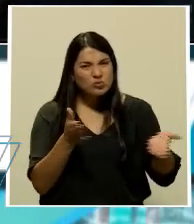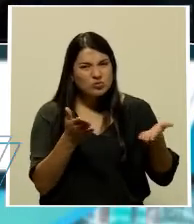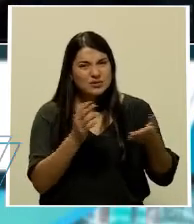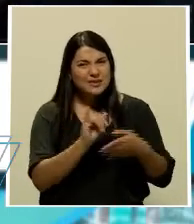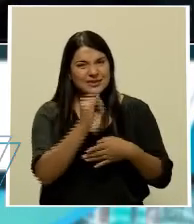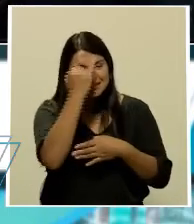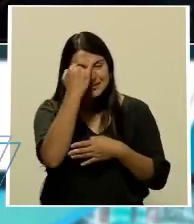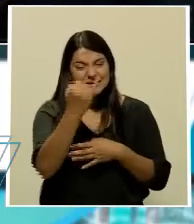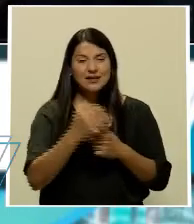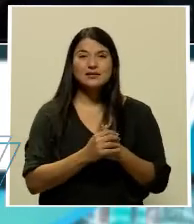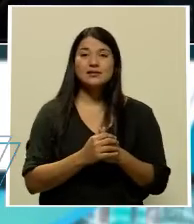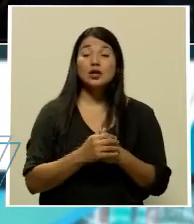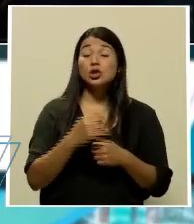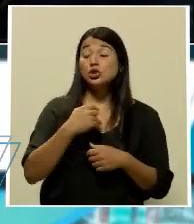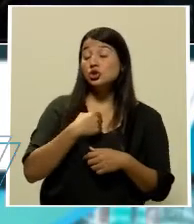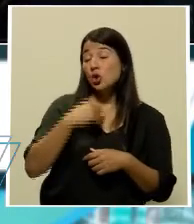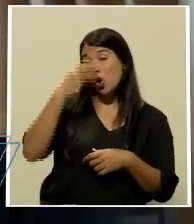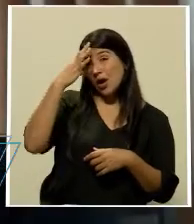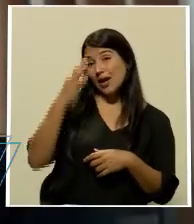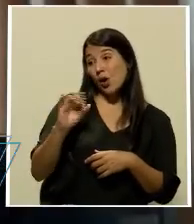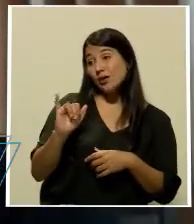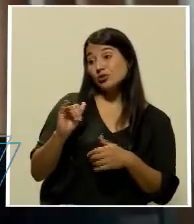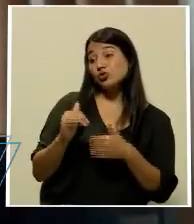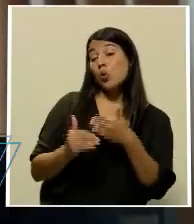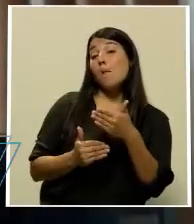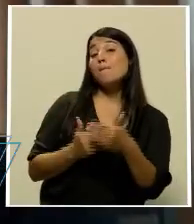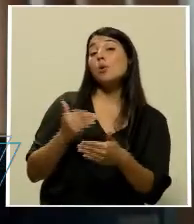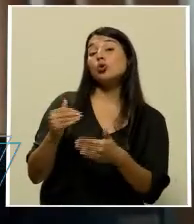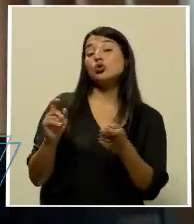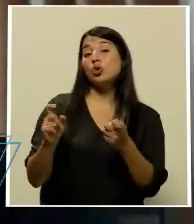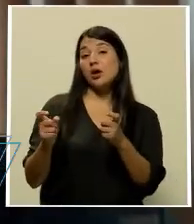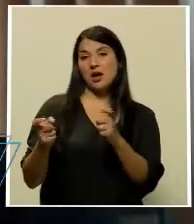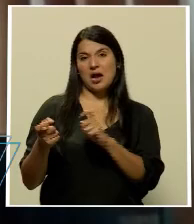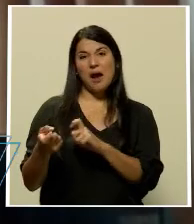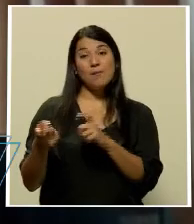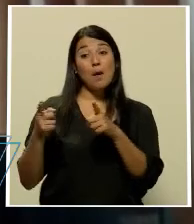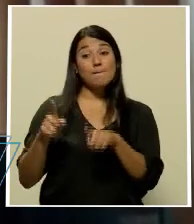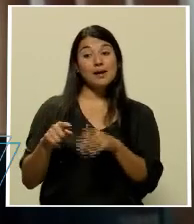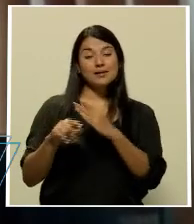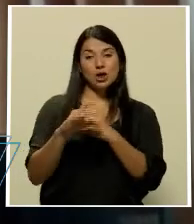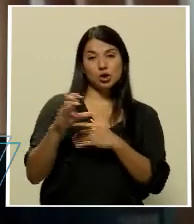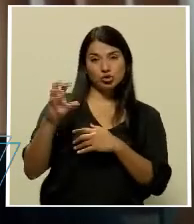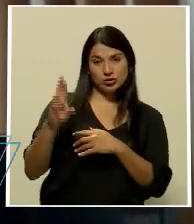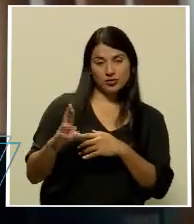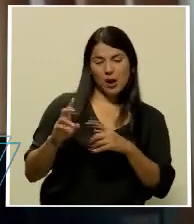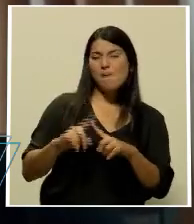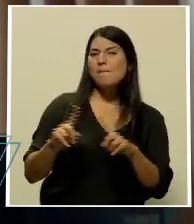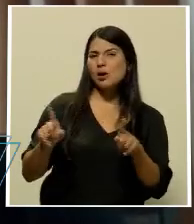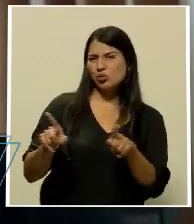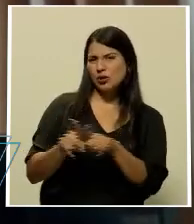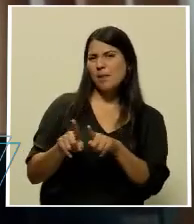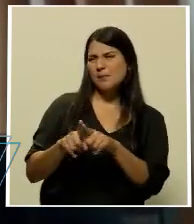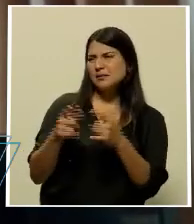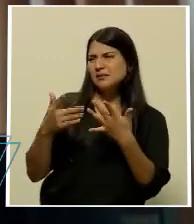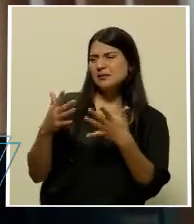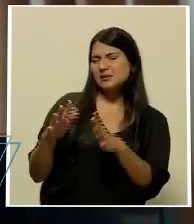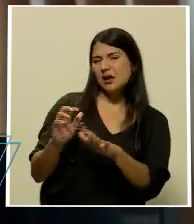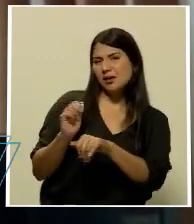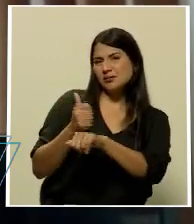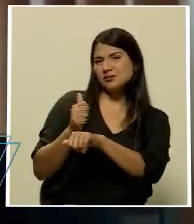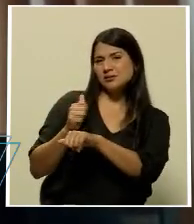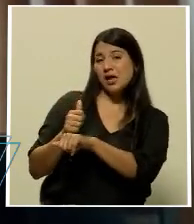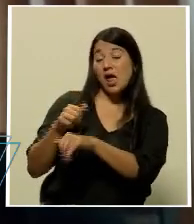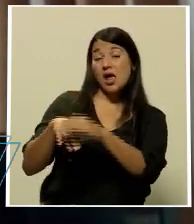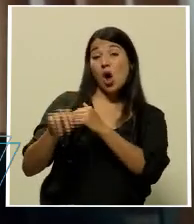Bueno, en realidad siento que son procesos de cambio que no solamente suceden en Costa Rica, sino que ya han marcado tendencia a